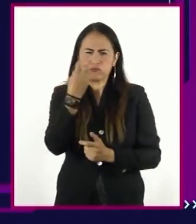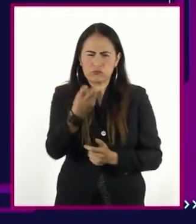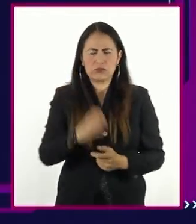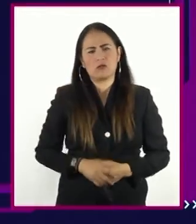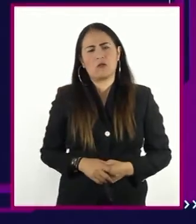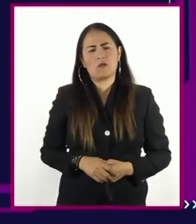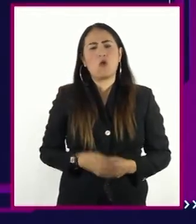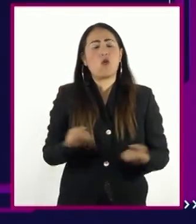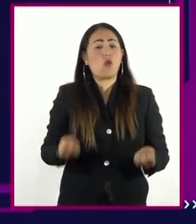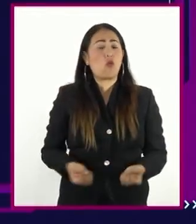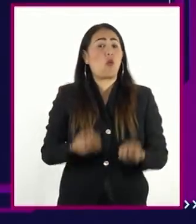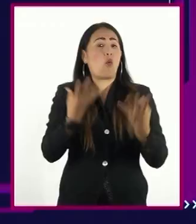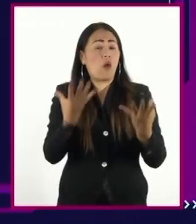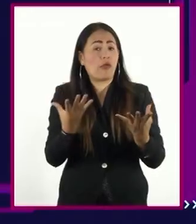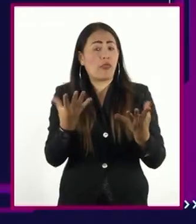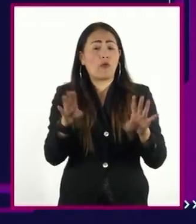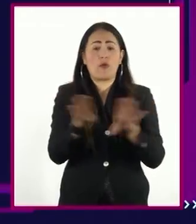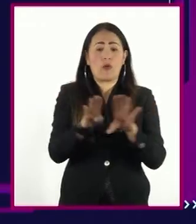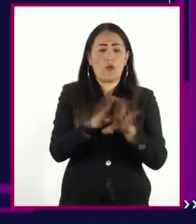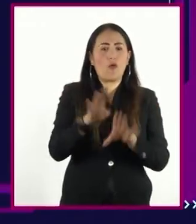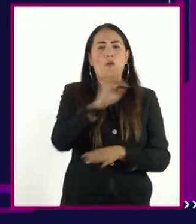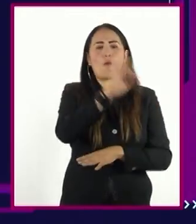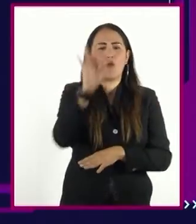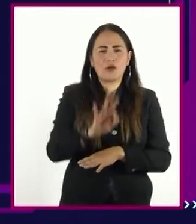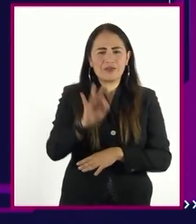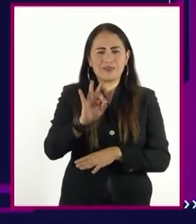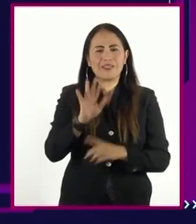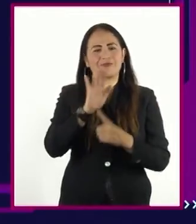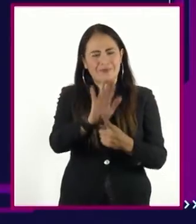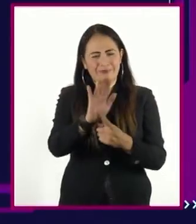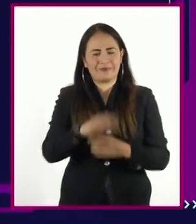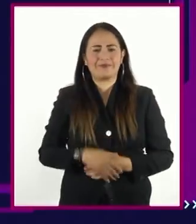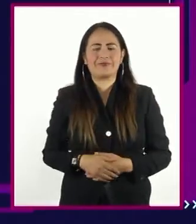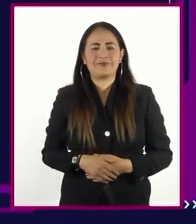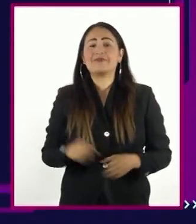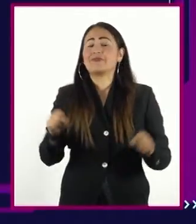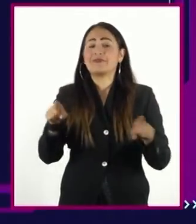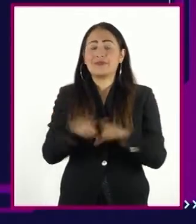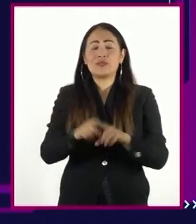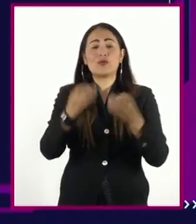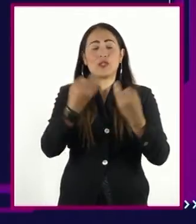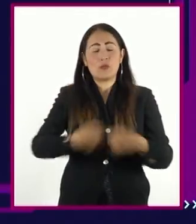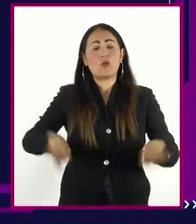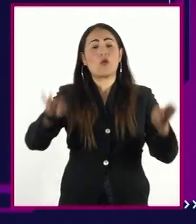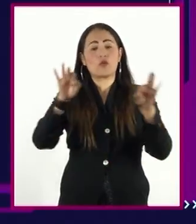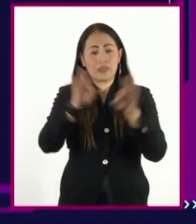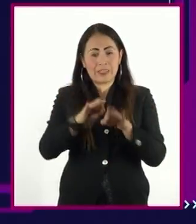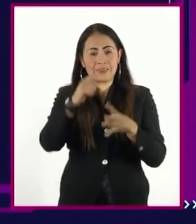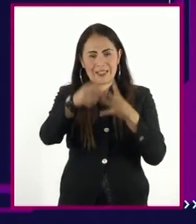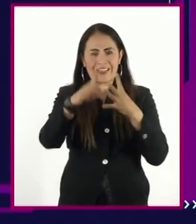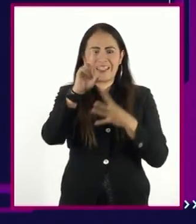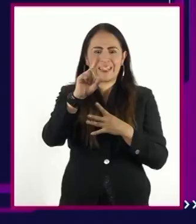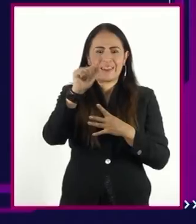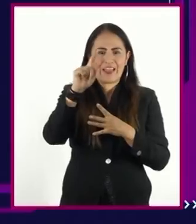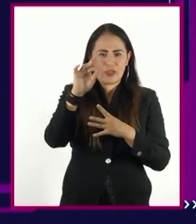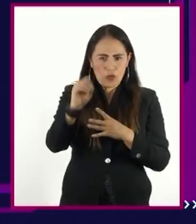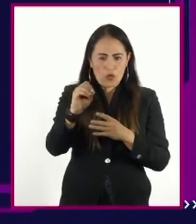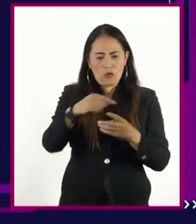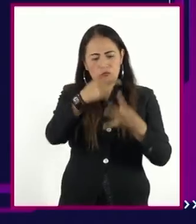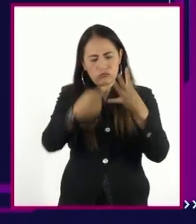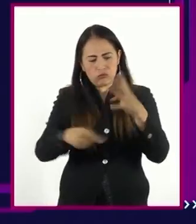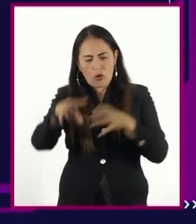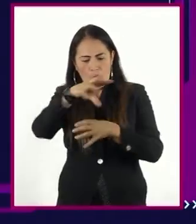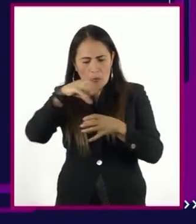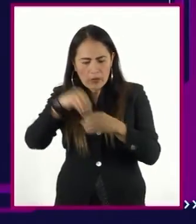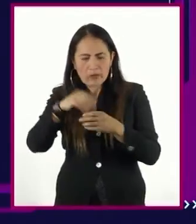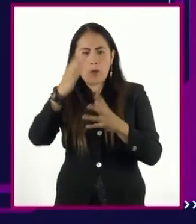las proporciones por medio de porcentajes. Además, permite representar la importancia relativa de un dato respecto al todo.